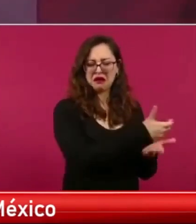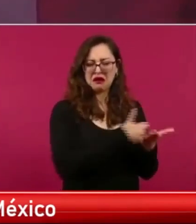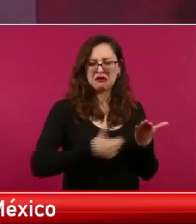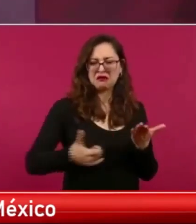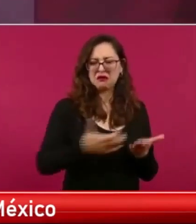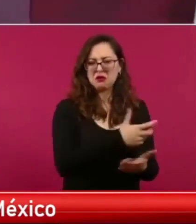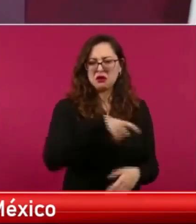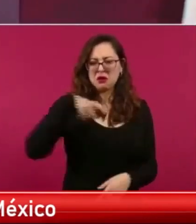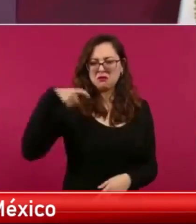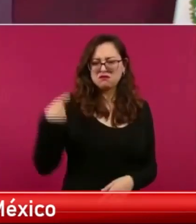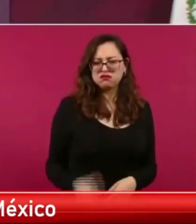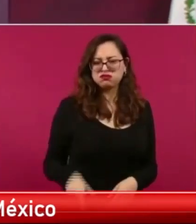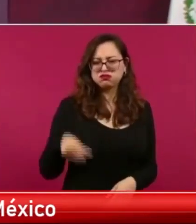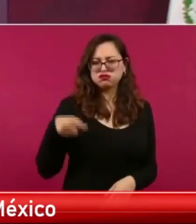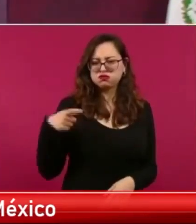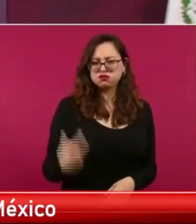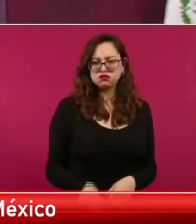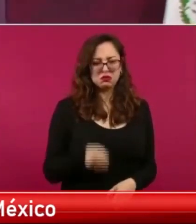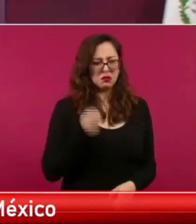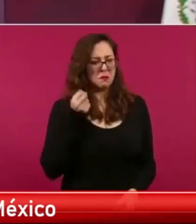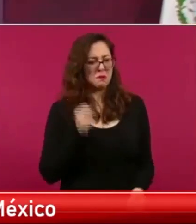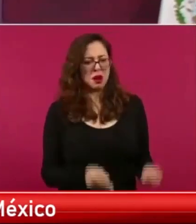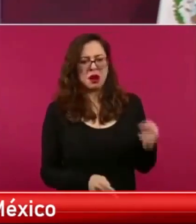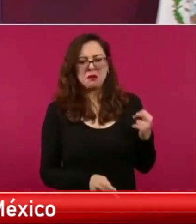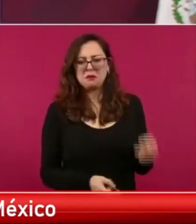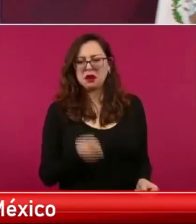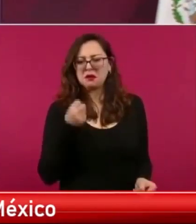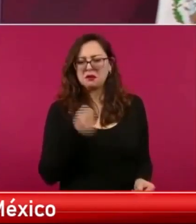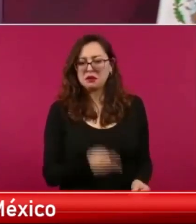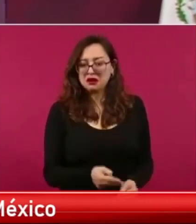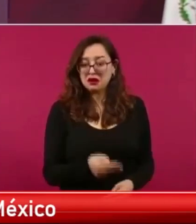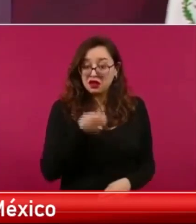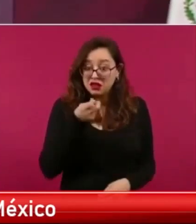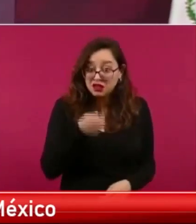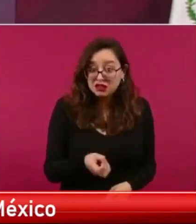todos los privilegios que existían,